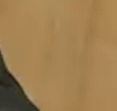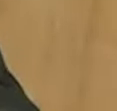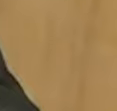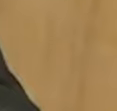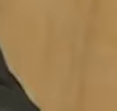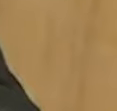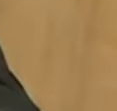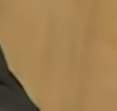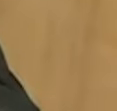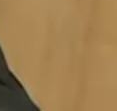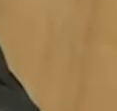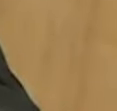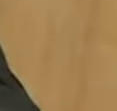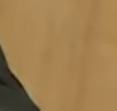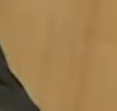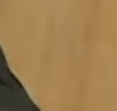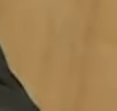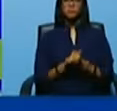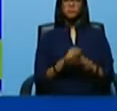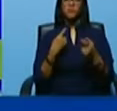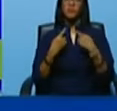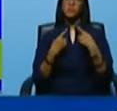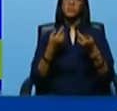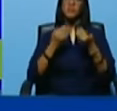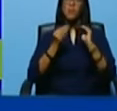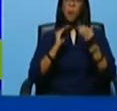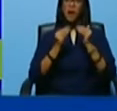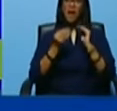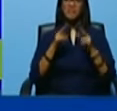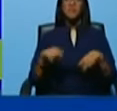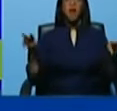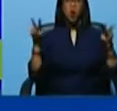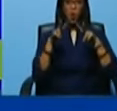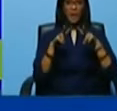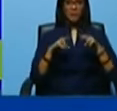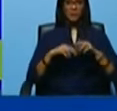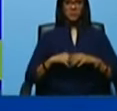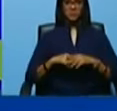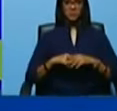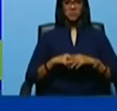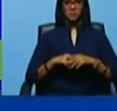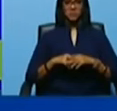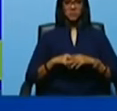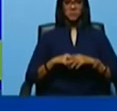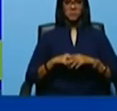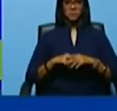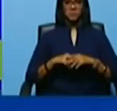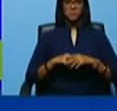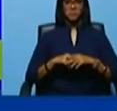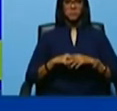maduro de hecho la extorsión al presidente electo de Venezuela Edmundo González se hizo con el